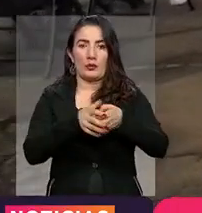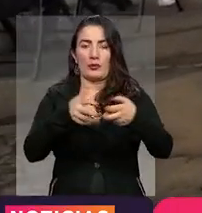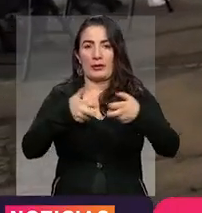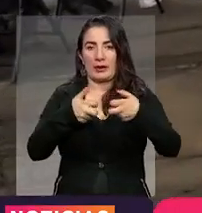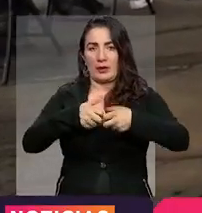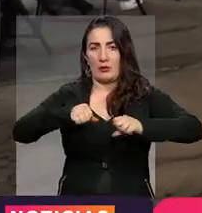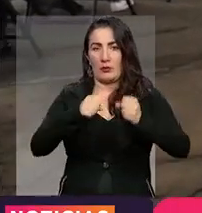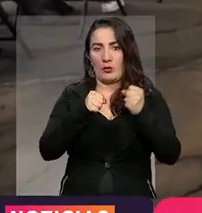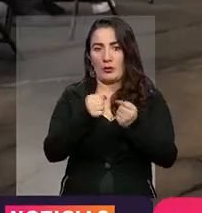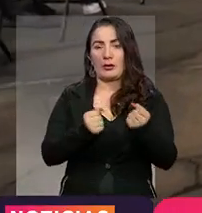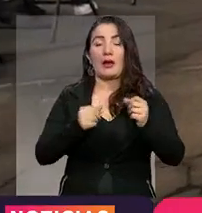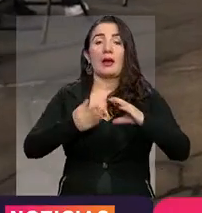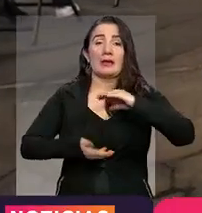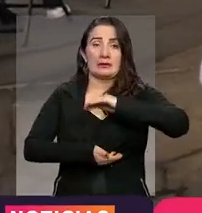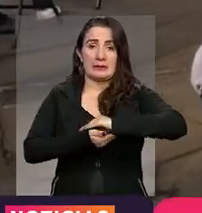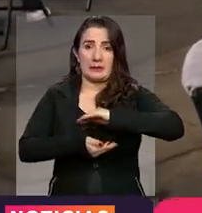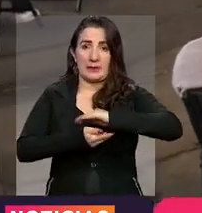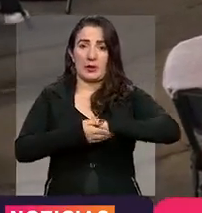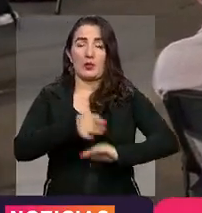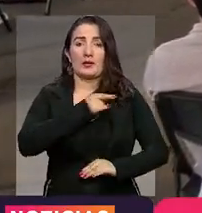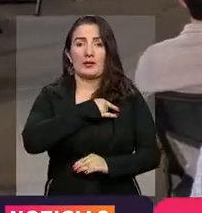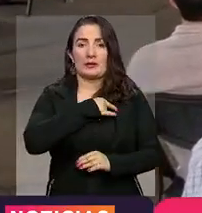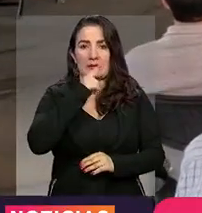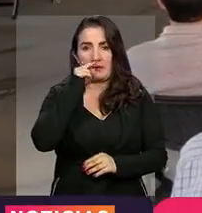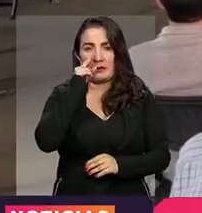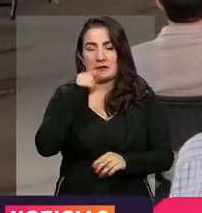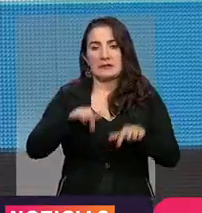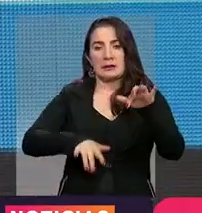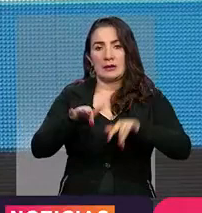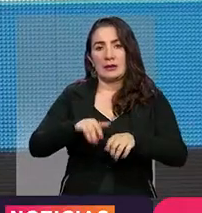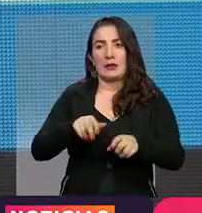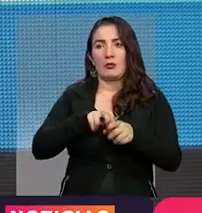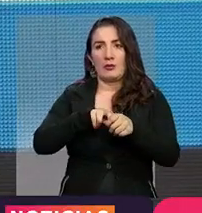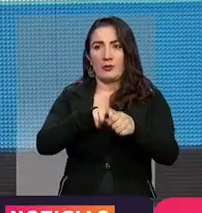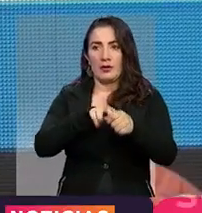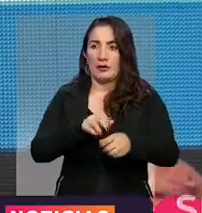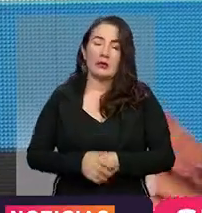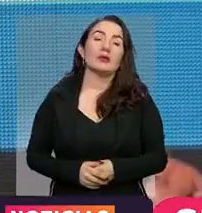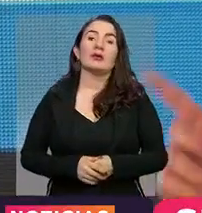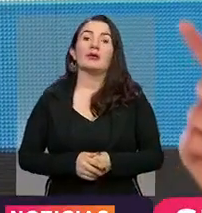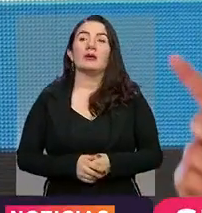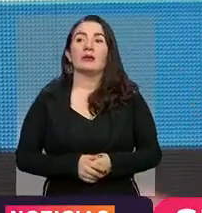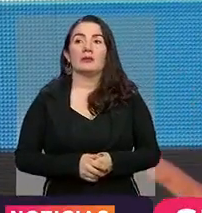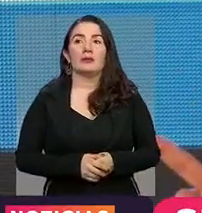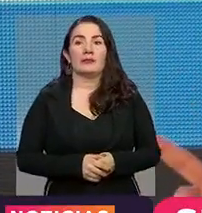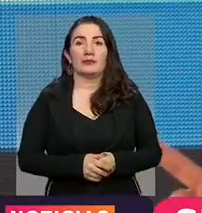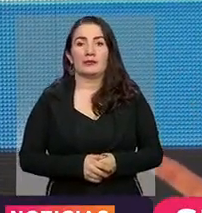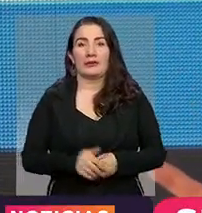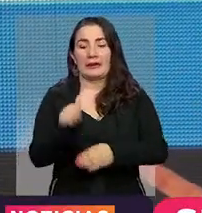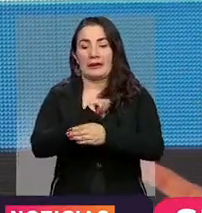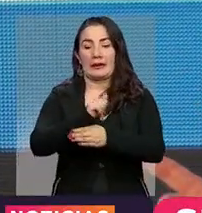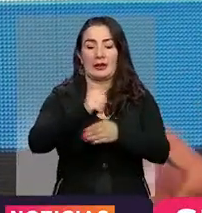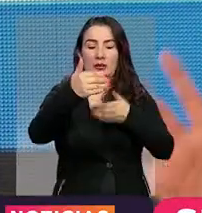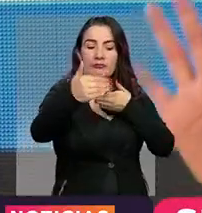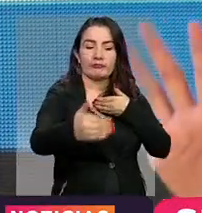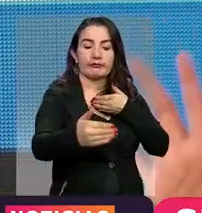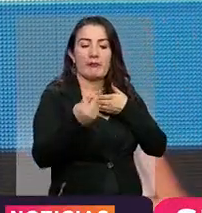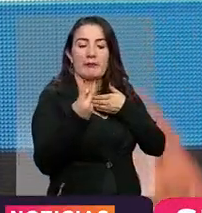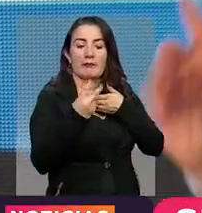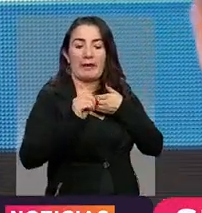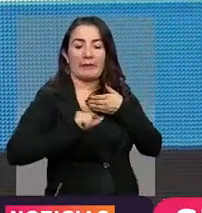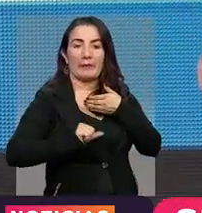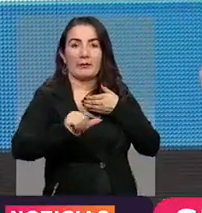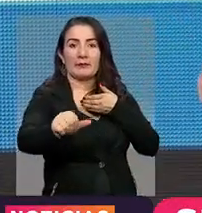Bogotá, Servientrega, Universidad Javeriana y la Secretaría de Movilidad. Un carro ocupa 20 metros cuadrados. Si nosotros tenemos